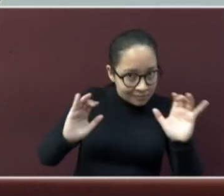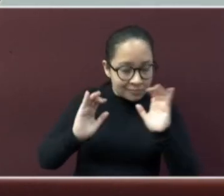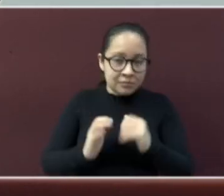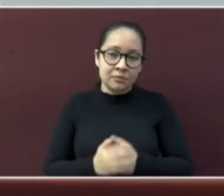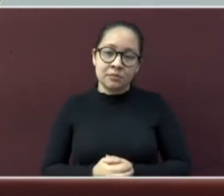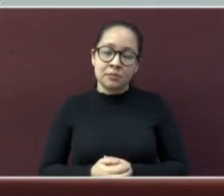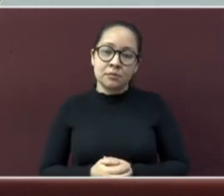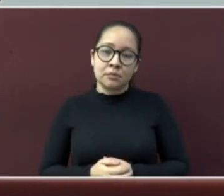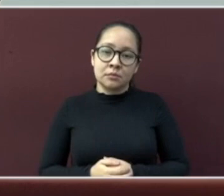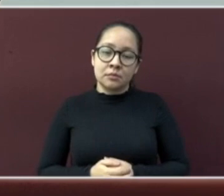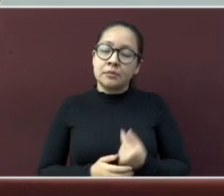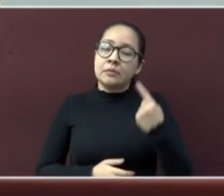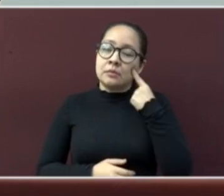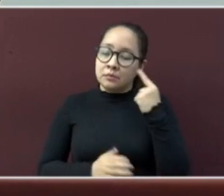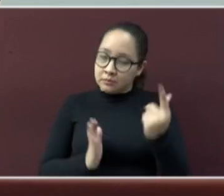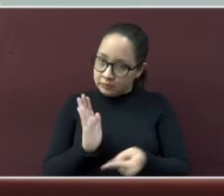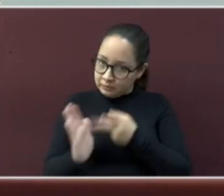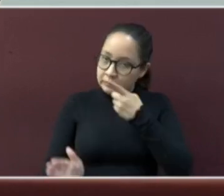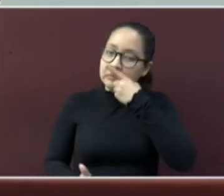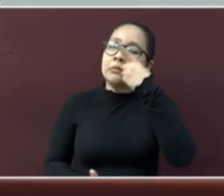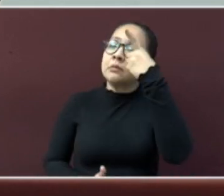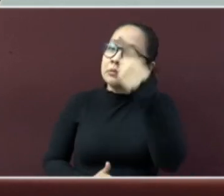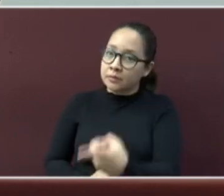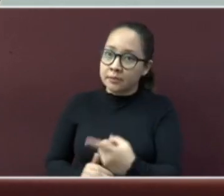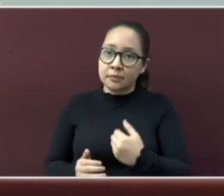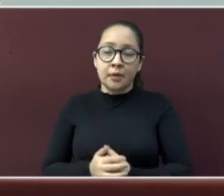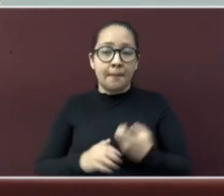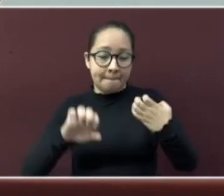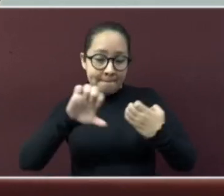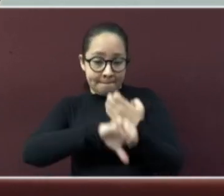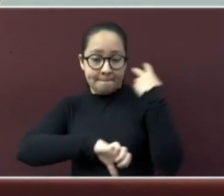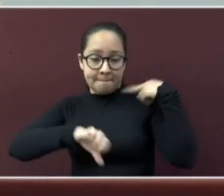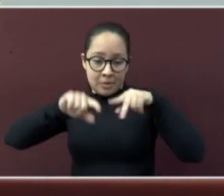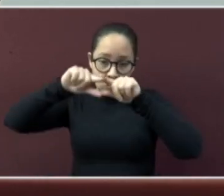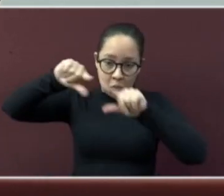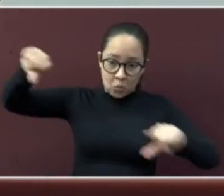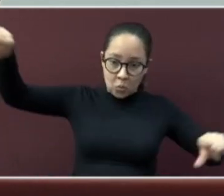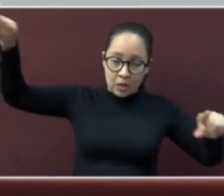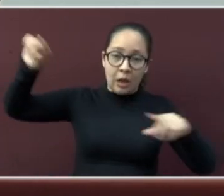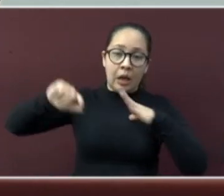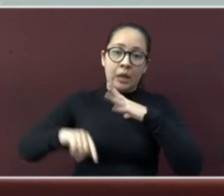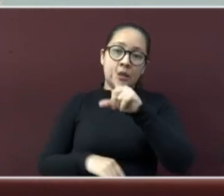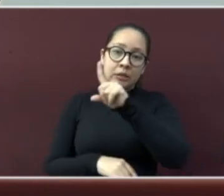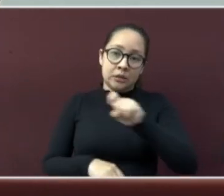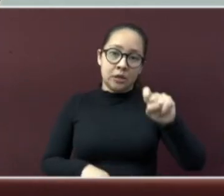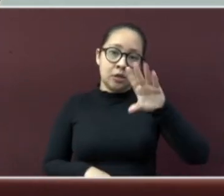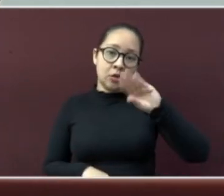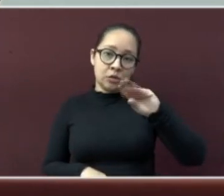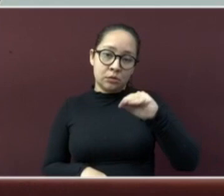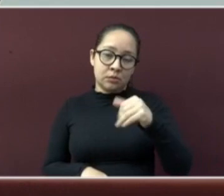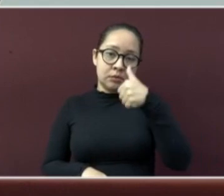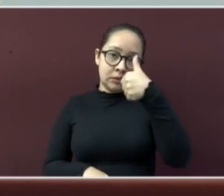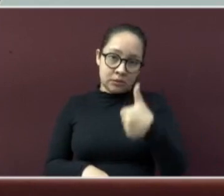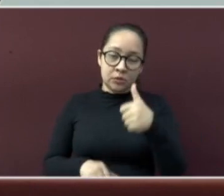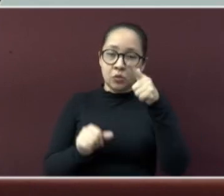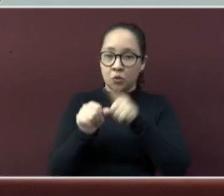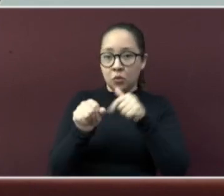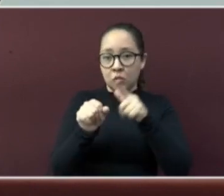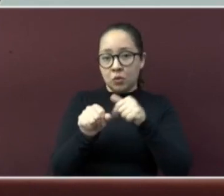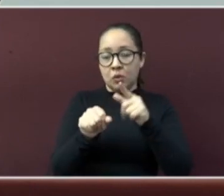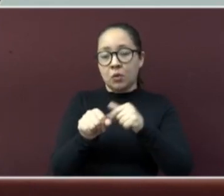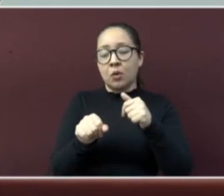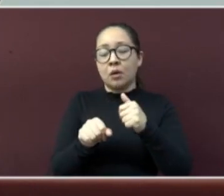el estado de veracruz tiene al momento 196 municipios en color naranja